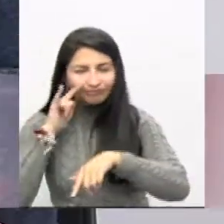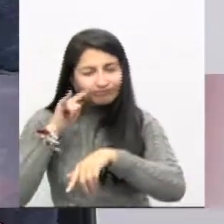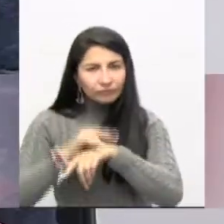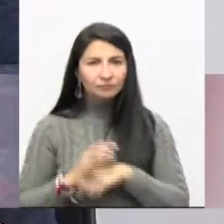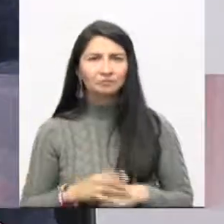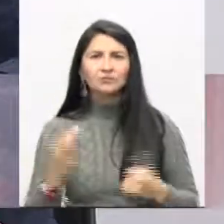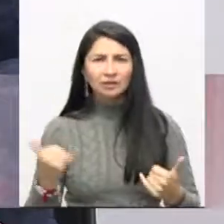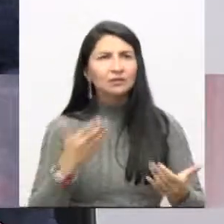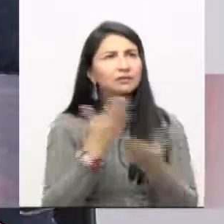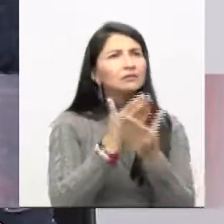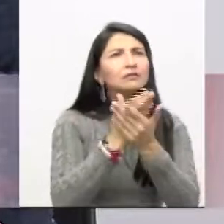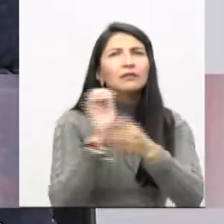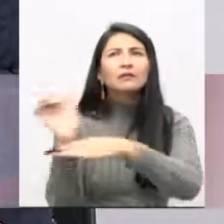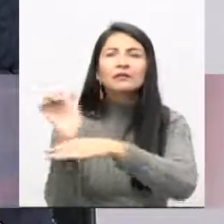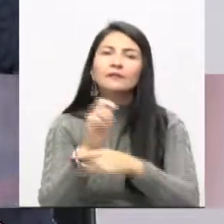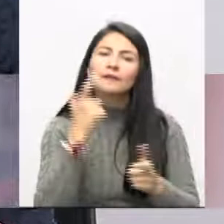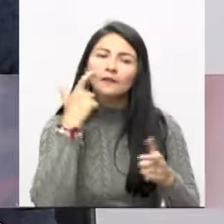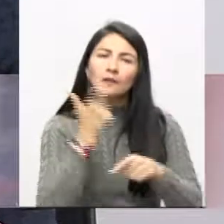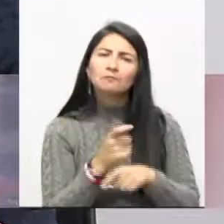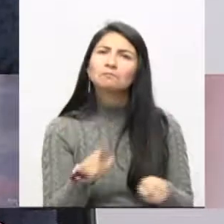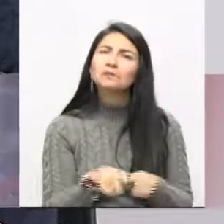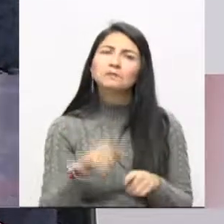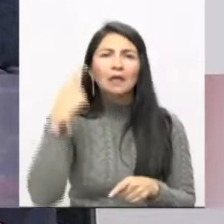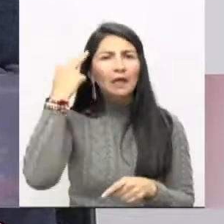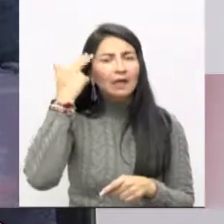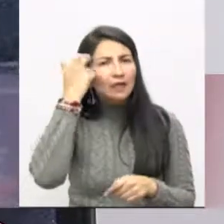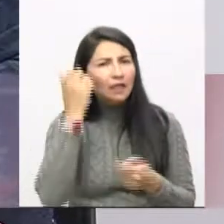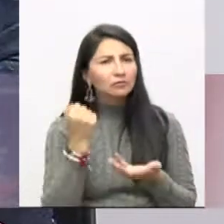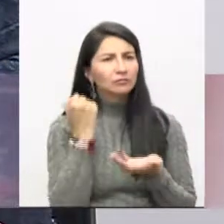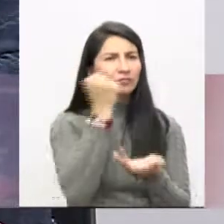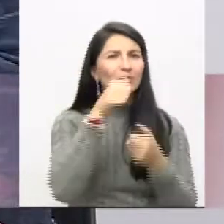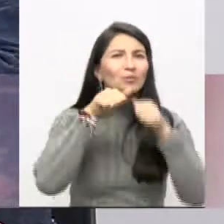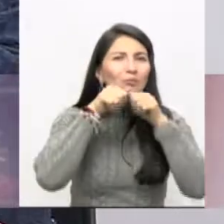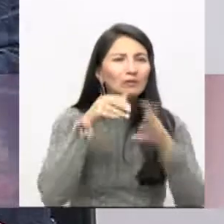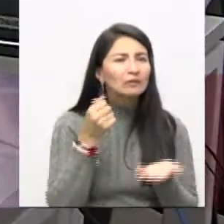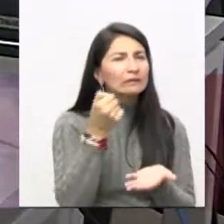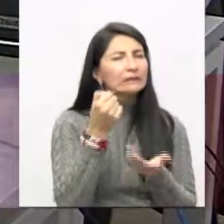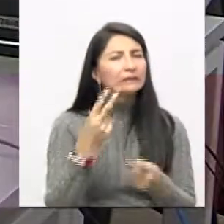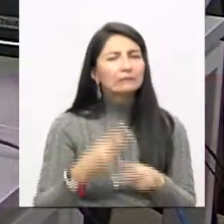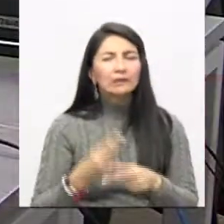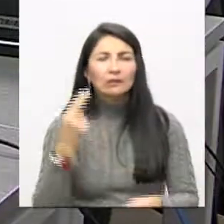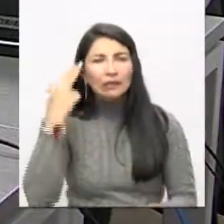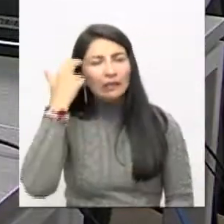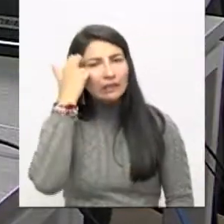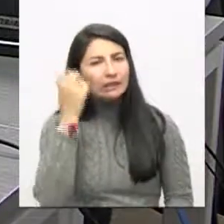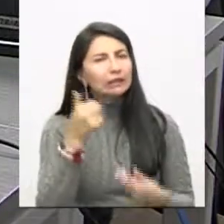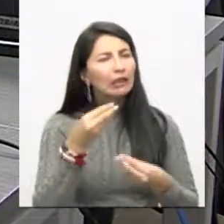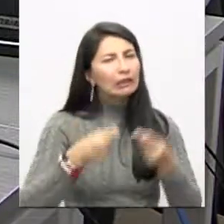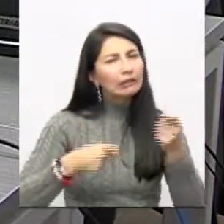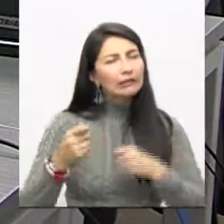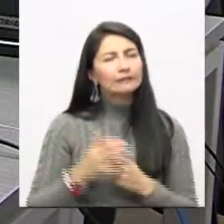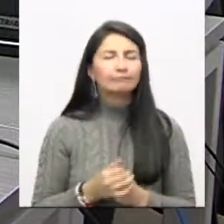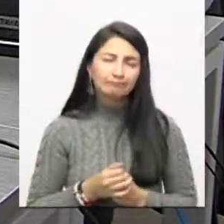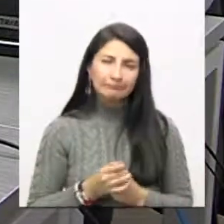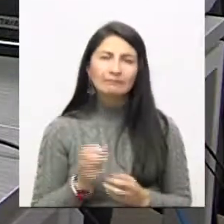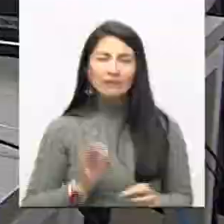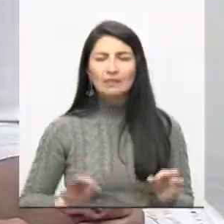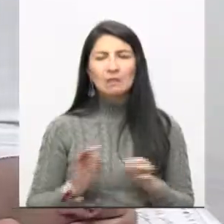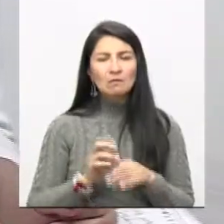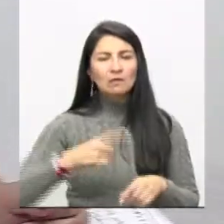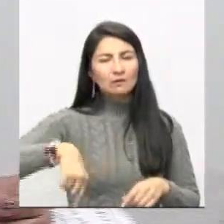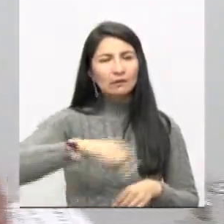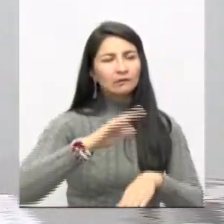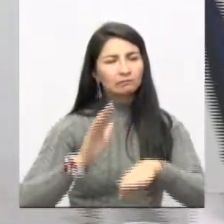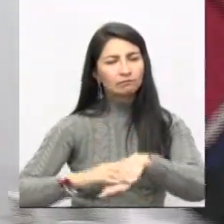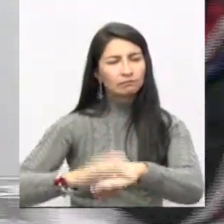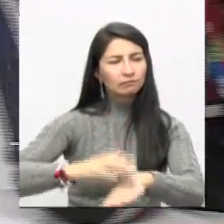entidades no fueron suficientes para prevenir riesgos en el uso de los recursos públicos. Por tal motivo, el contralor hizo un llamado a revisar